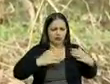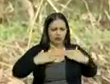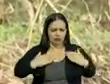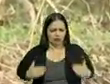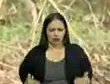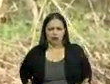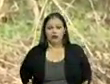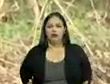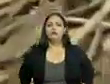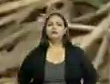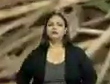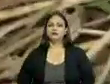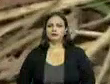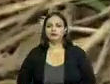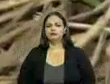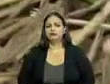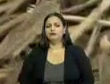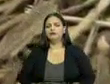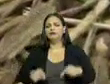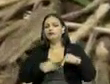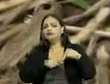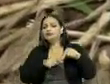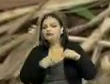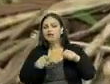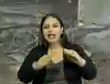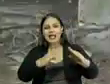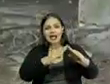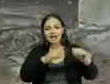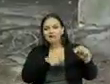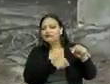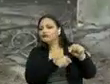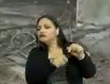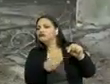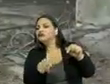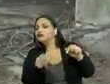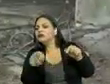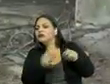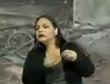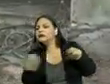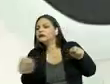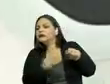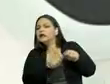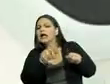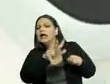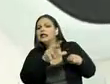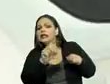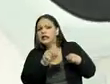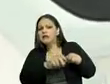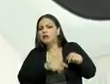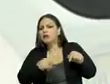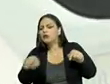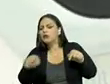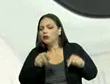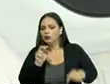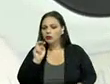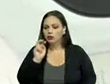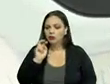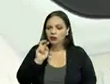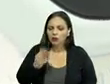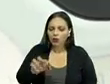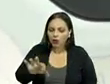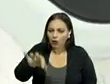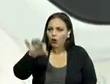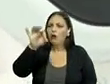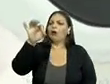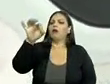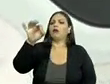casa encontraron restos que serían del mismo cuerpo, que no emanaba malos olores. La piel se encuentra conservada, también se